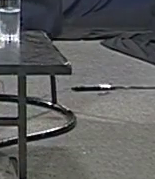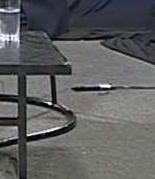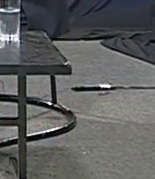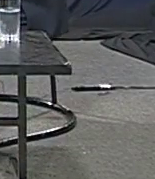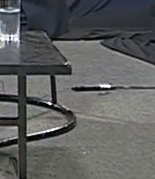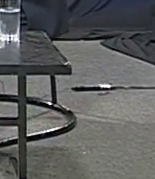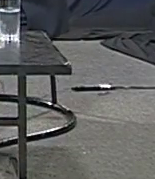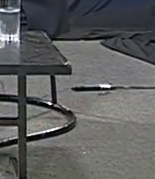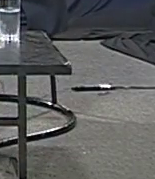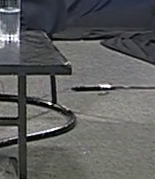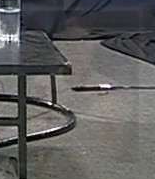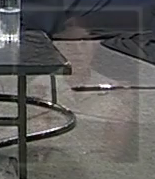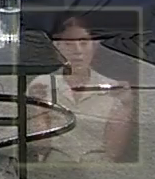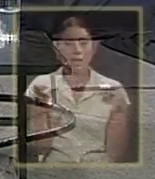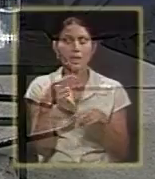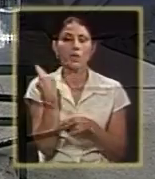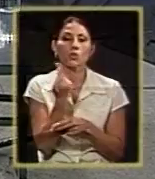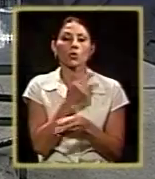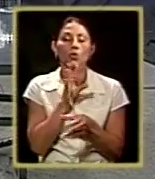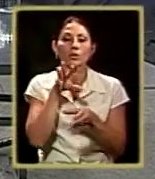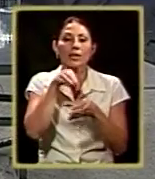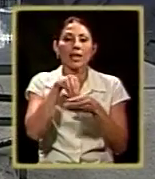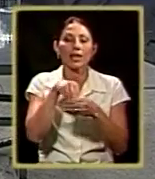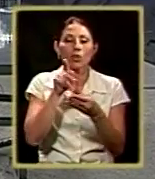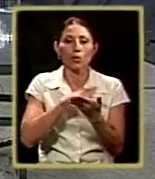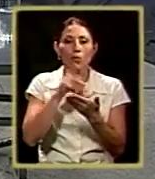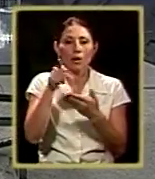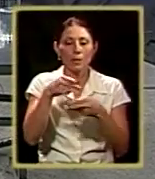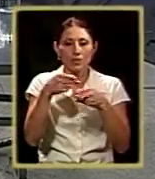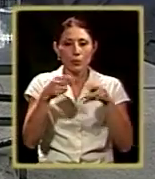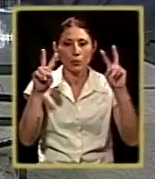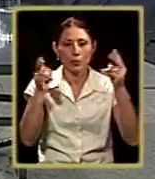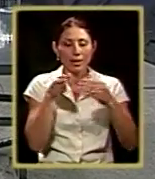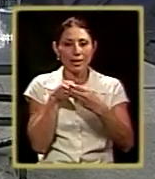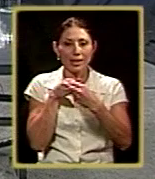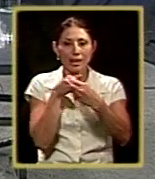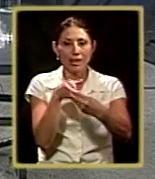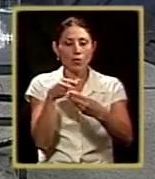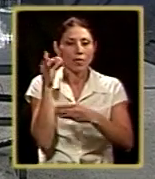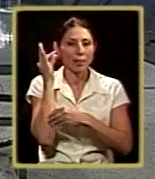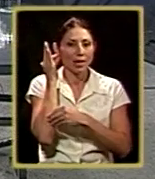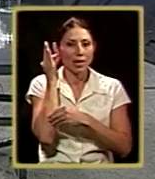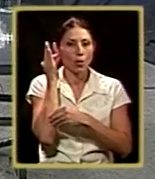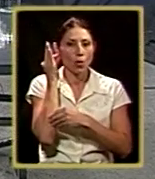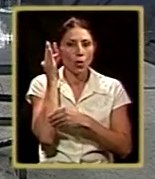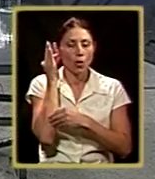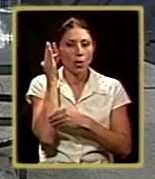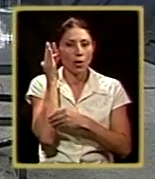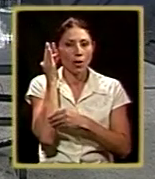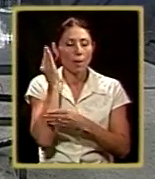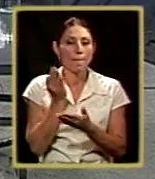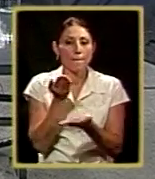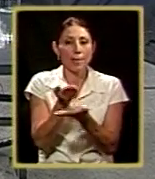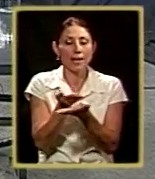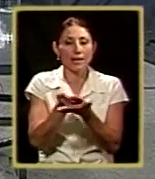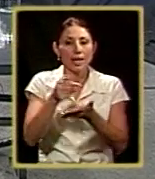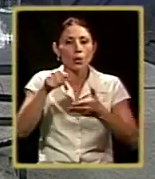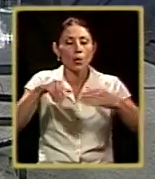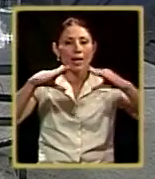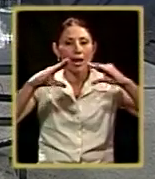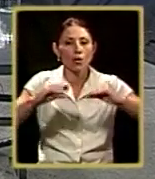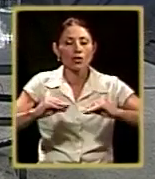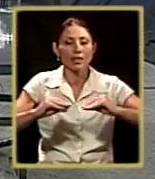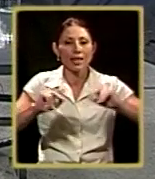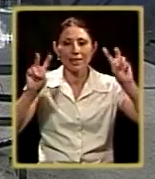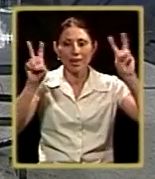Y estábamos dentro de la serie de liderazgo femenino planteando esta noche el tema de liderazgo